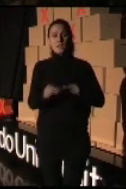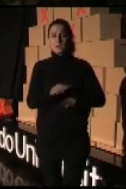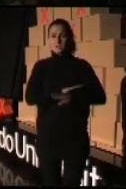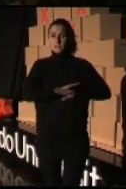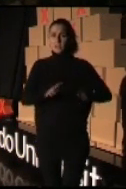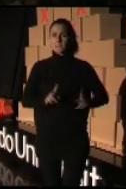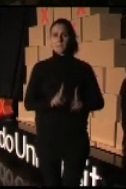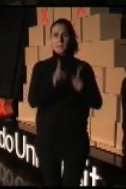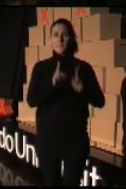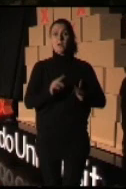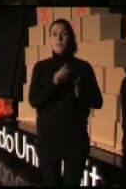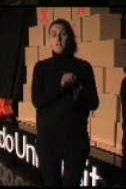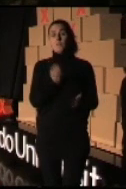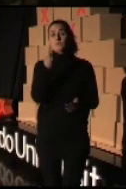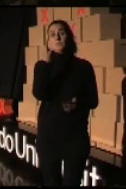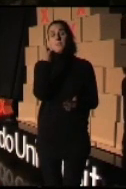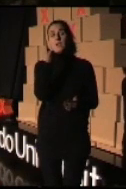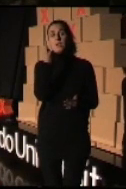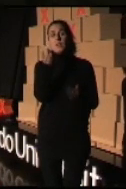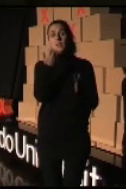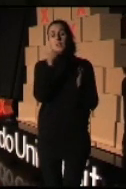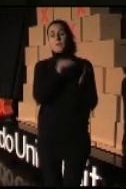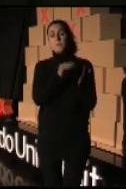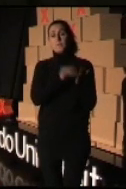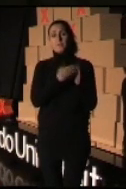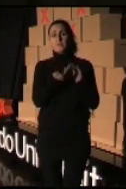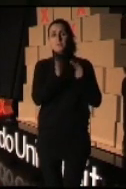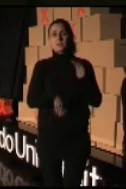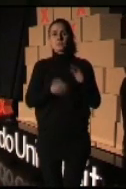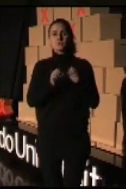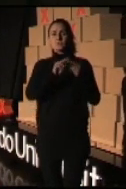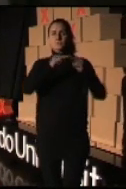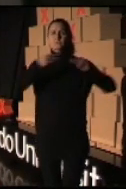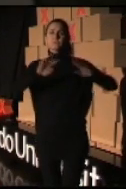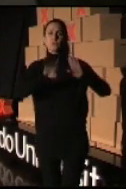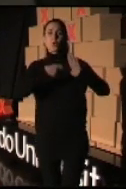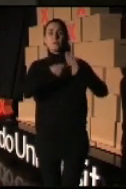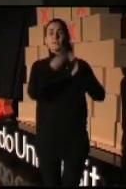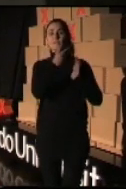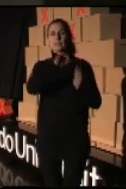decir, 1.000 veces menos que los genes que tiene el genoma completo, que no vemos aquí, que son